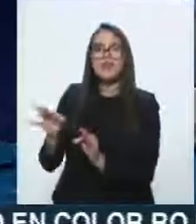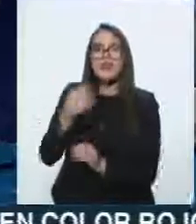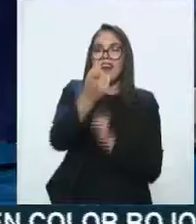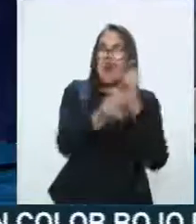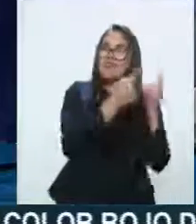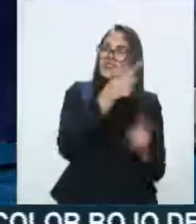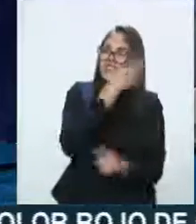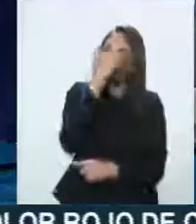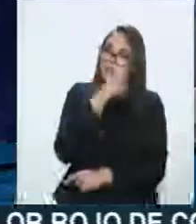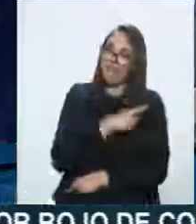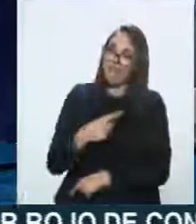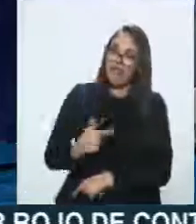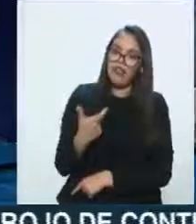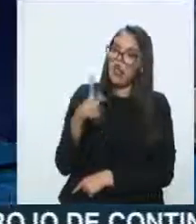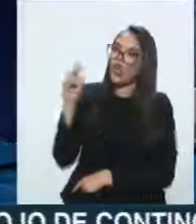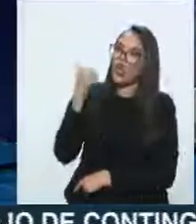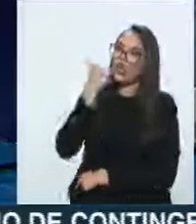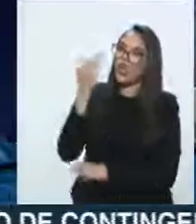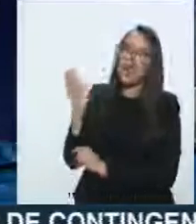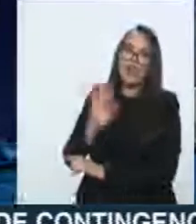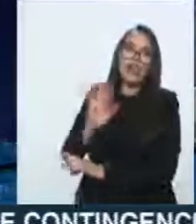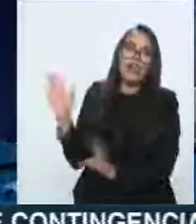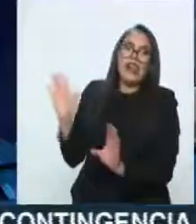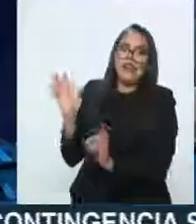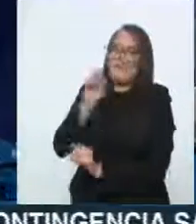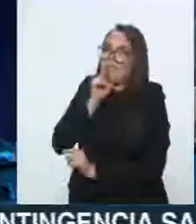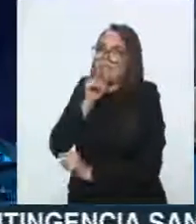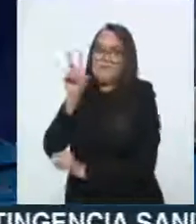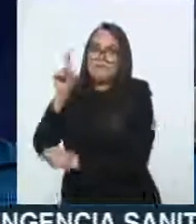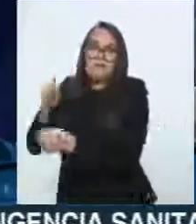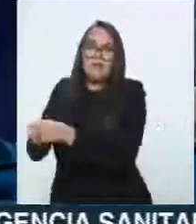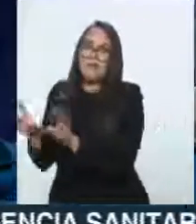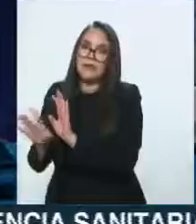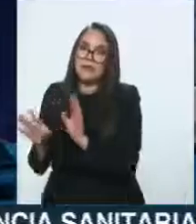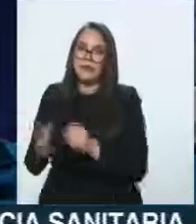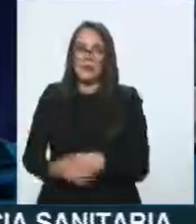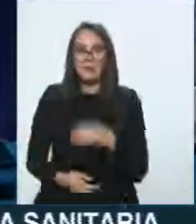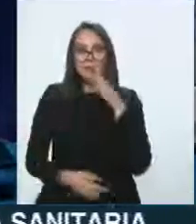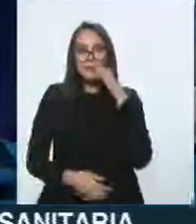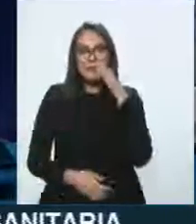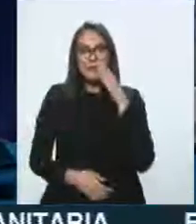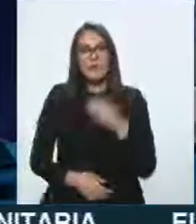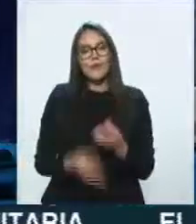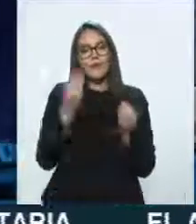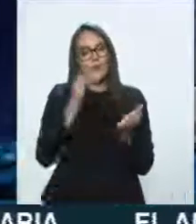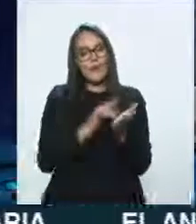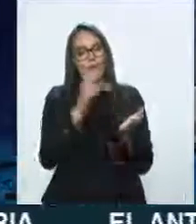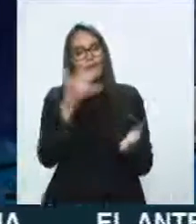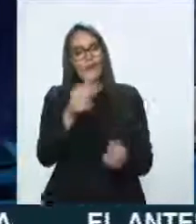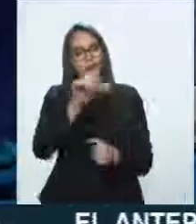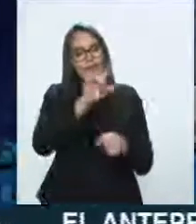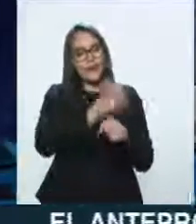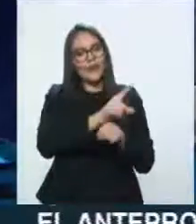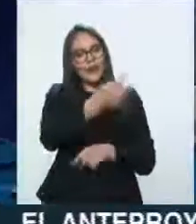en la recaudación propia, pero por supuesto que esta no les genera nada de popularidad. Muchísimas gracias por habernos acompañado, Fabricio Mejía.